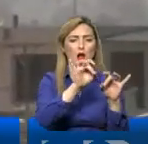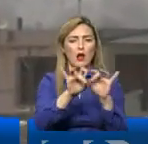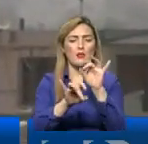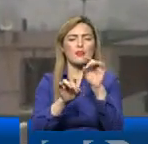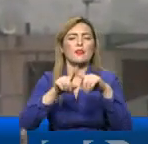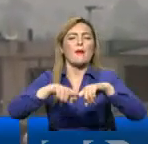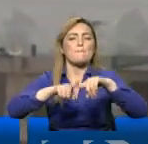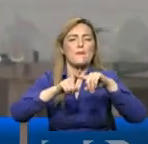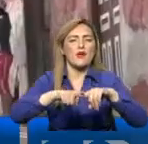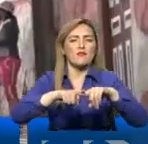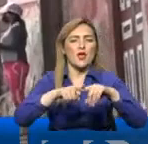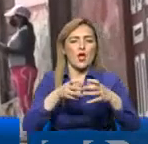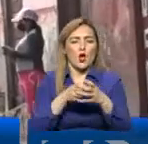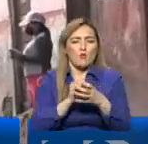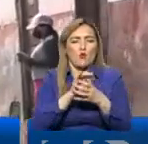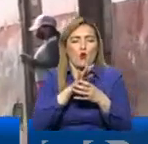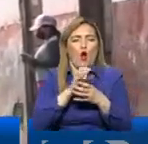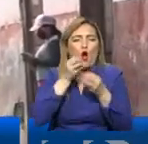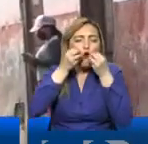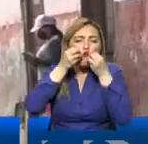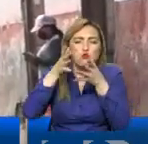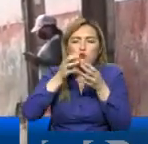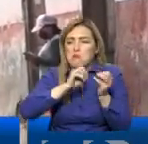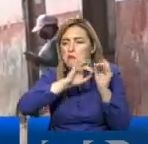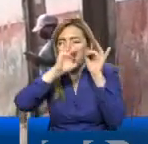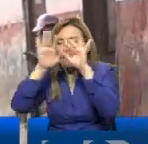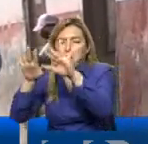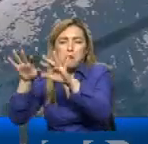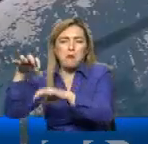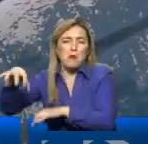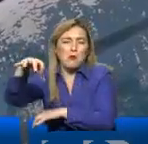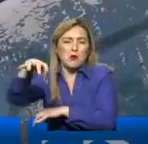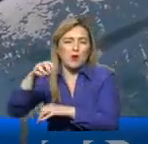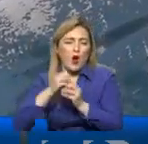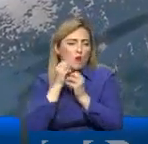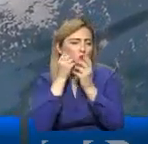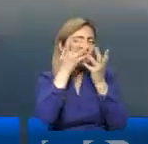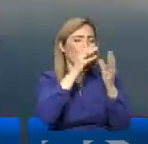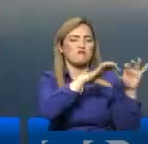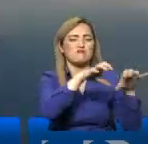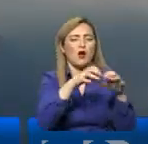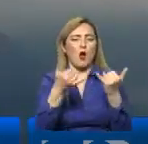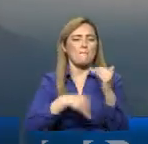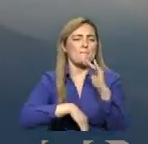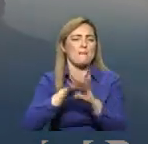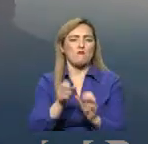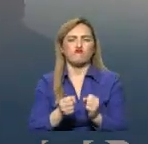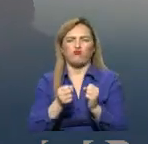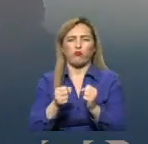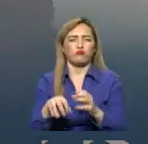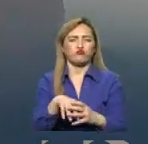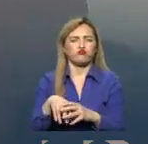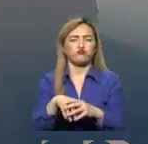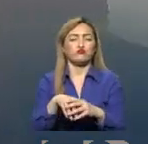dirección del viento la caída de ceniza de este volcán hoy más activo maria grazia costa 24